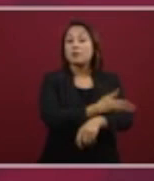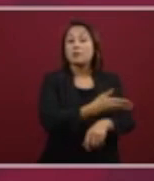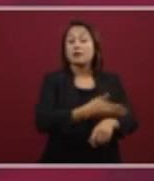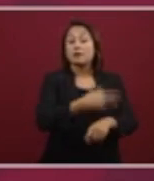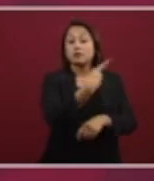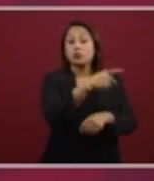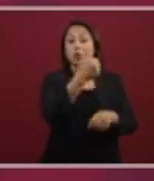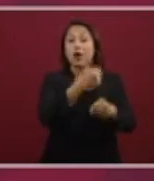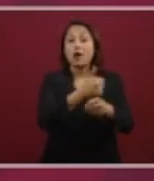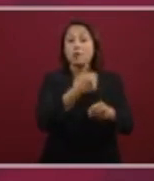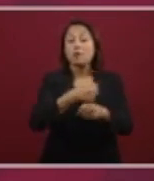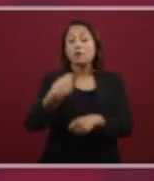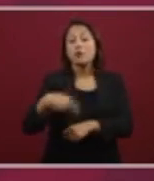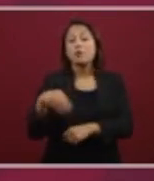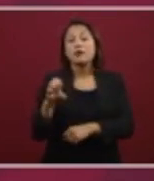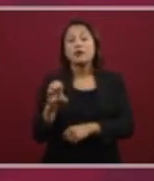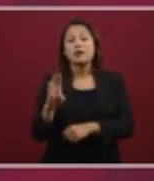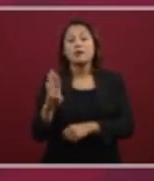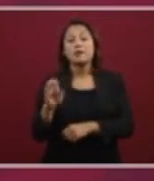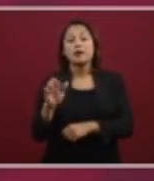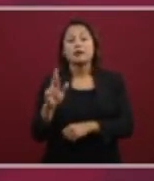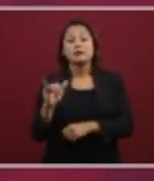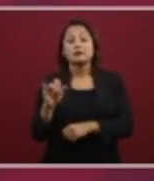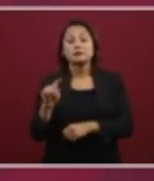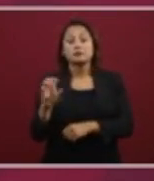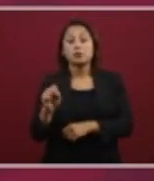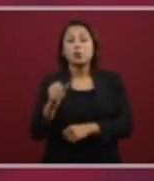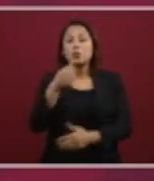Evaristo le escribió una vez una carta